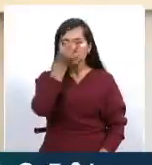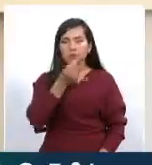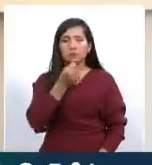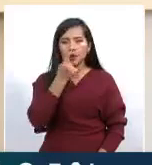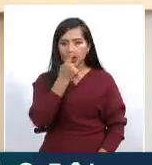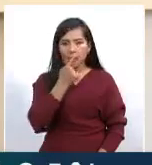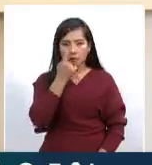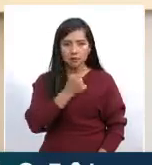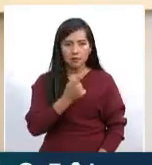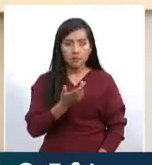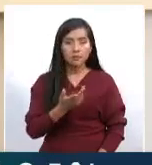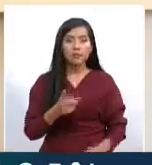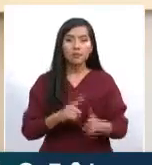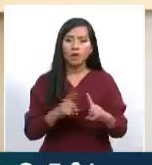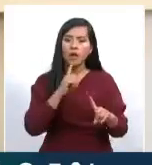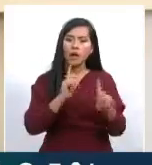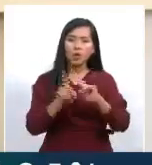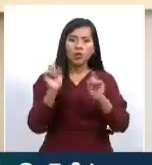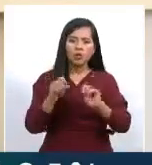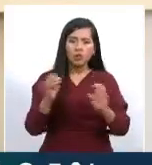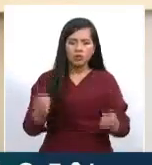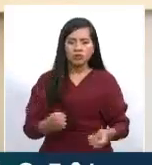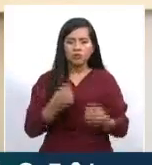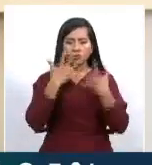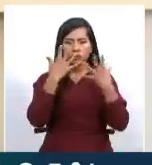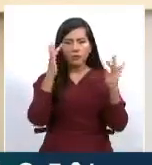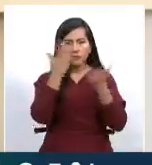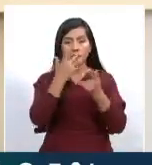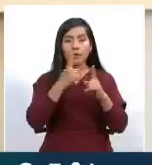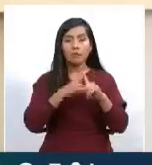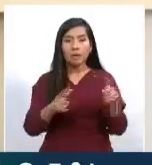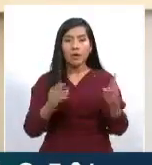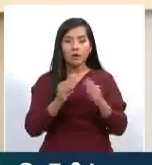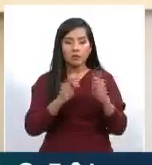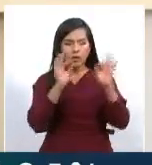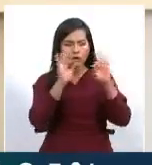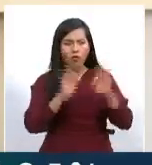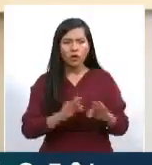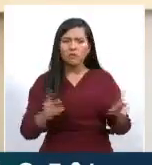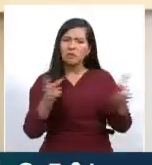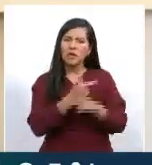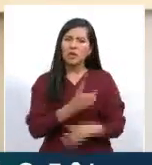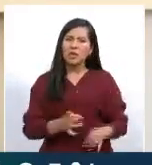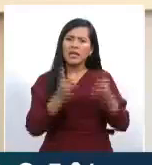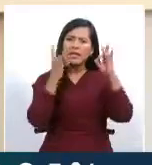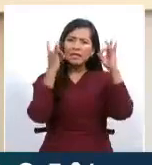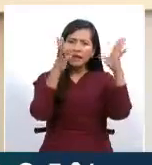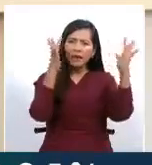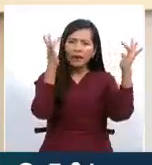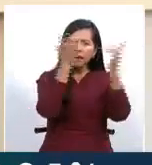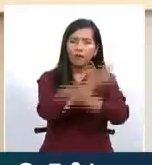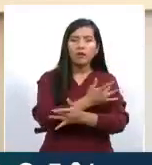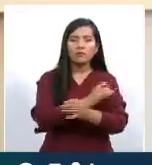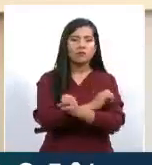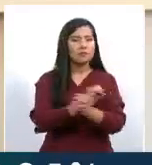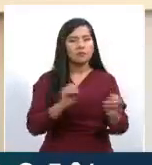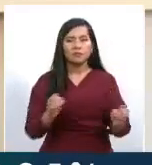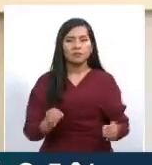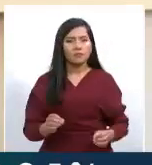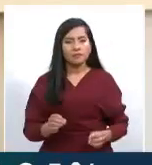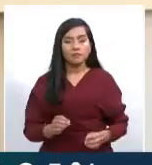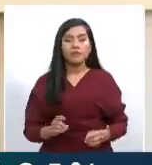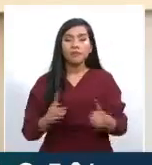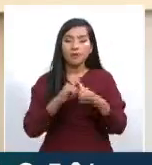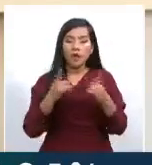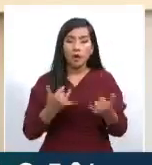infectarse, pero no va a desarrollar formas graves de esta enfermedad. Y